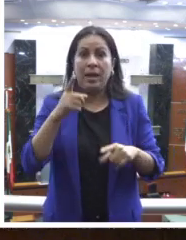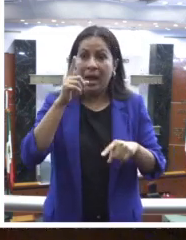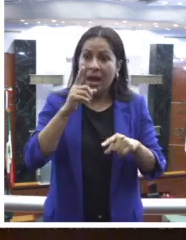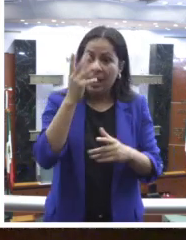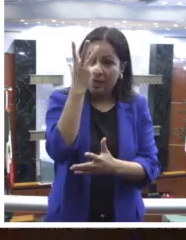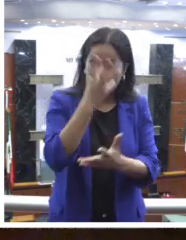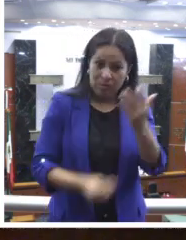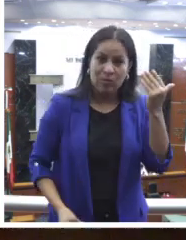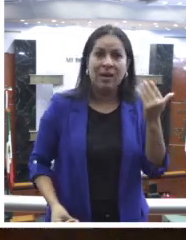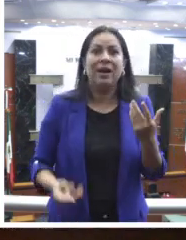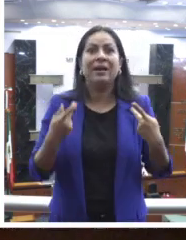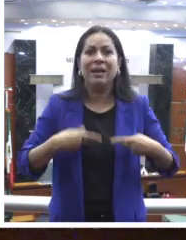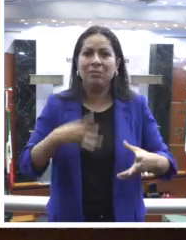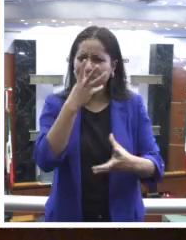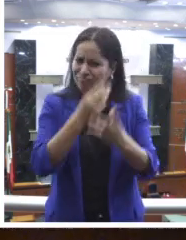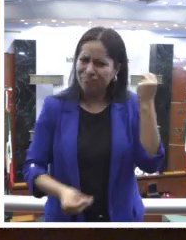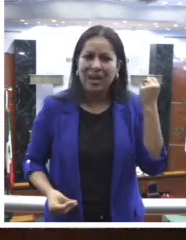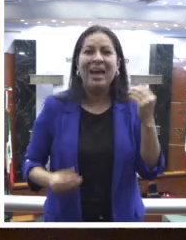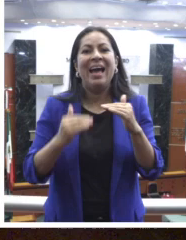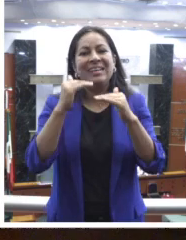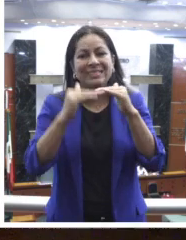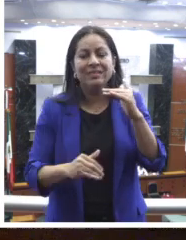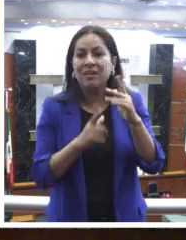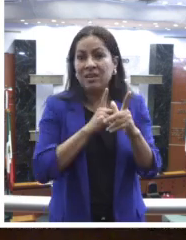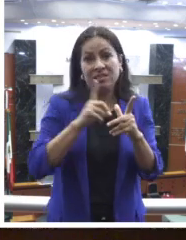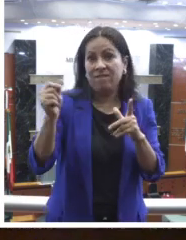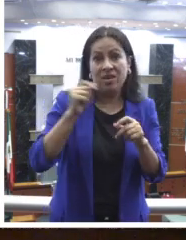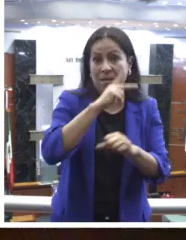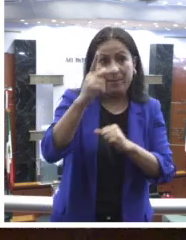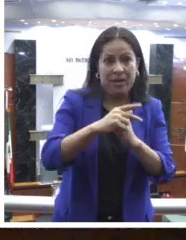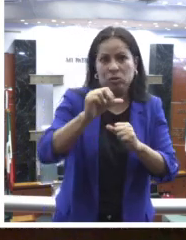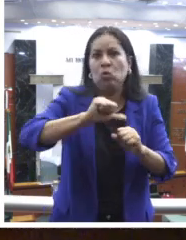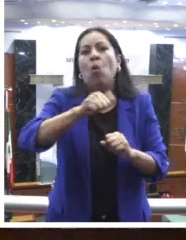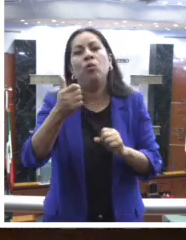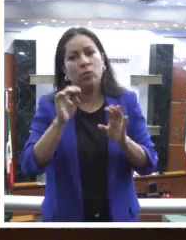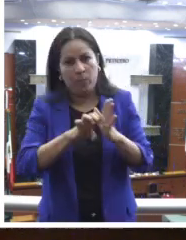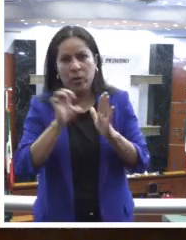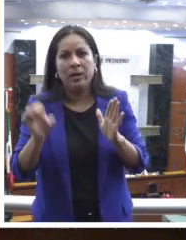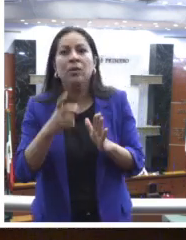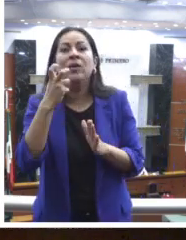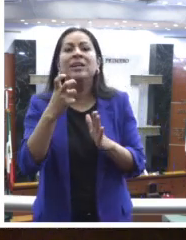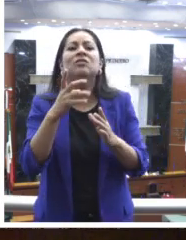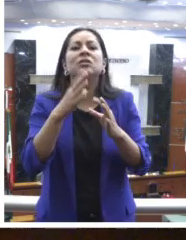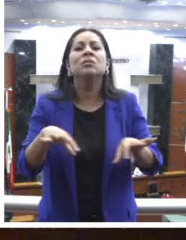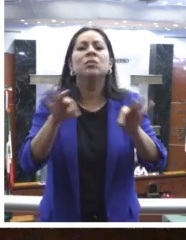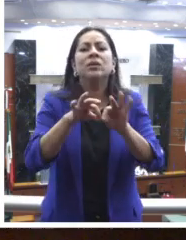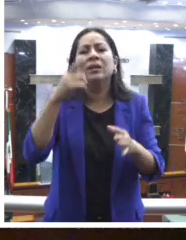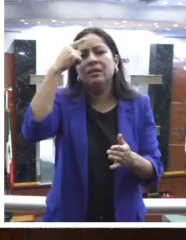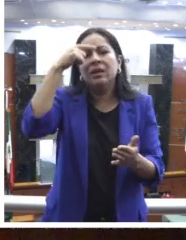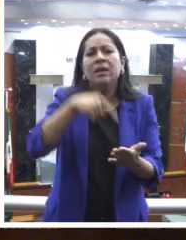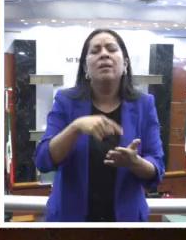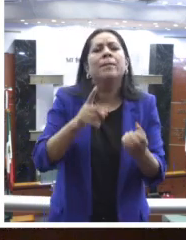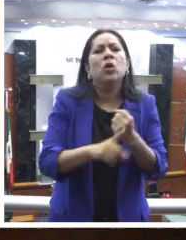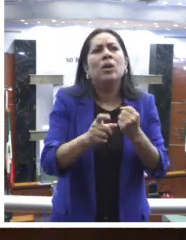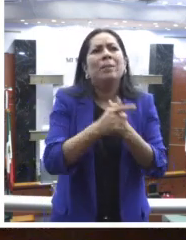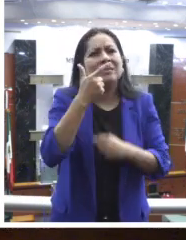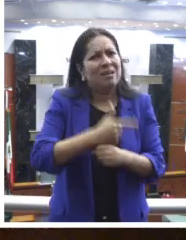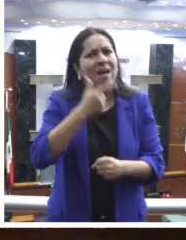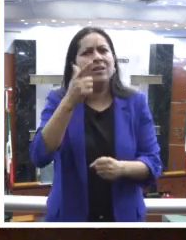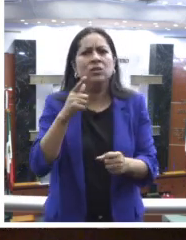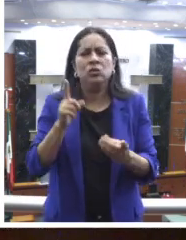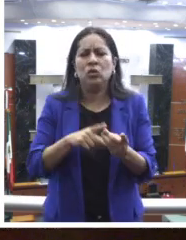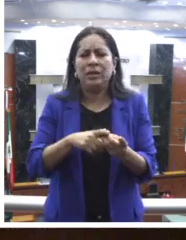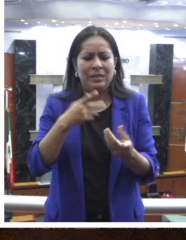acusado quede libre se reduce el riesgo de que se fugue y evite el juicio esto es particularmente relevante en delitos graves donde los acusados